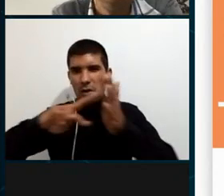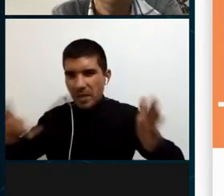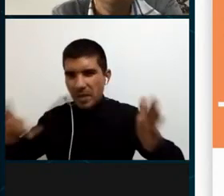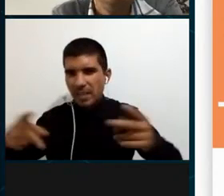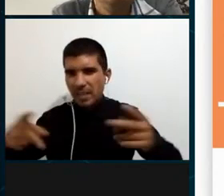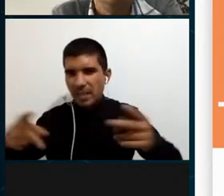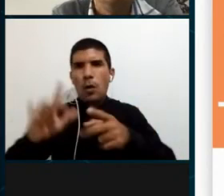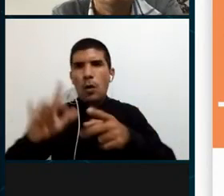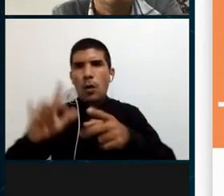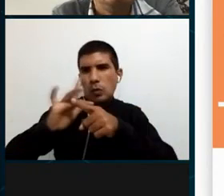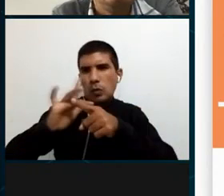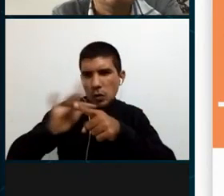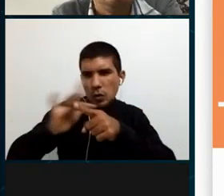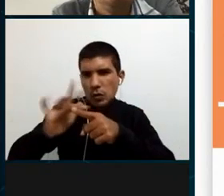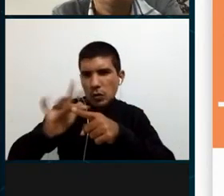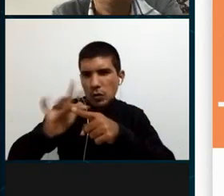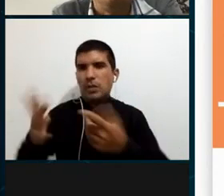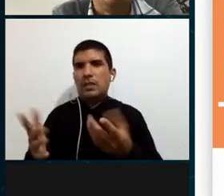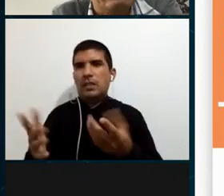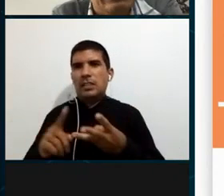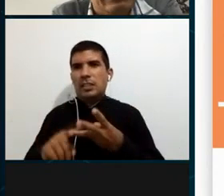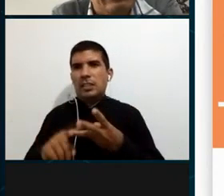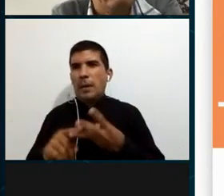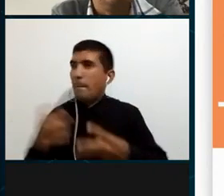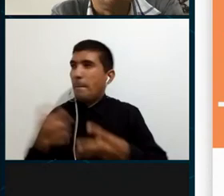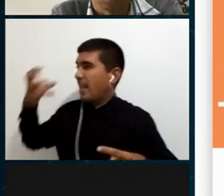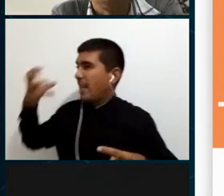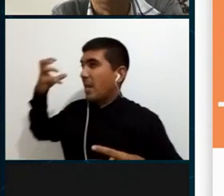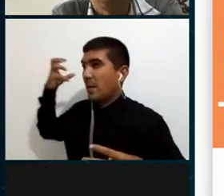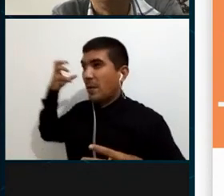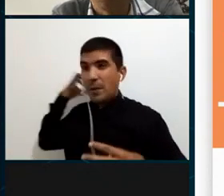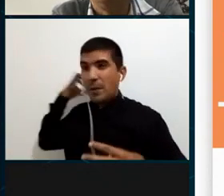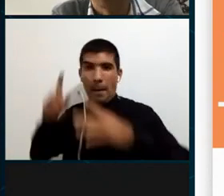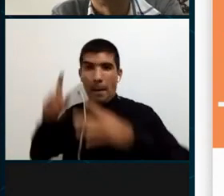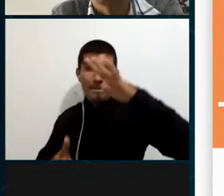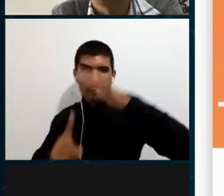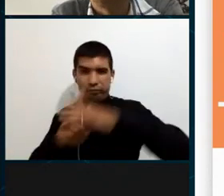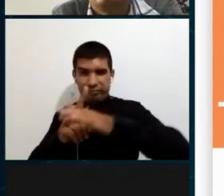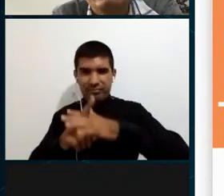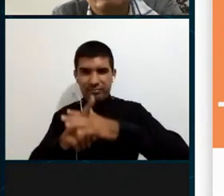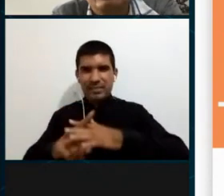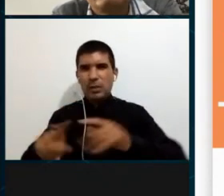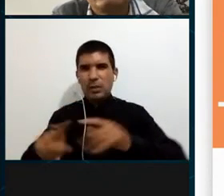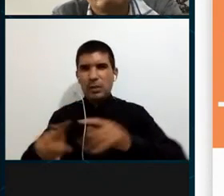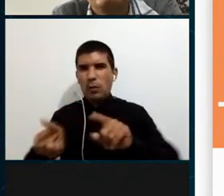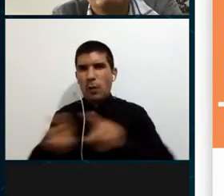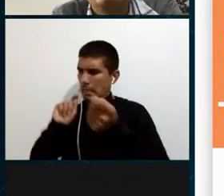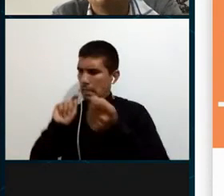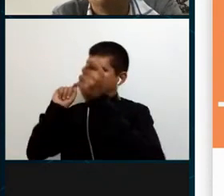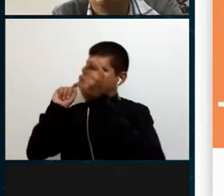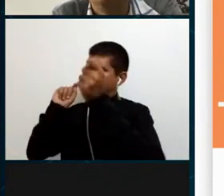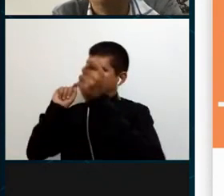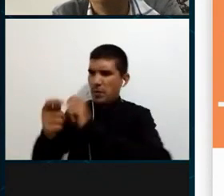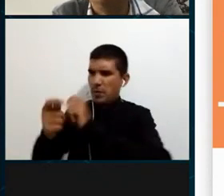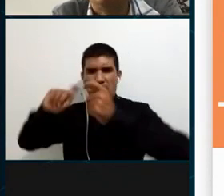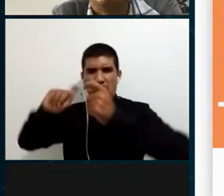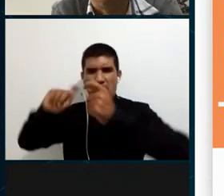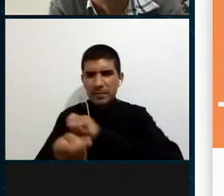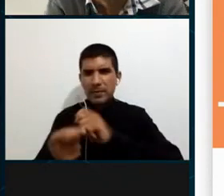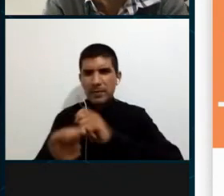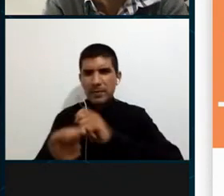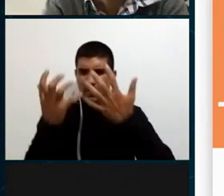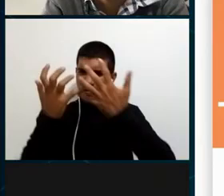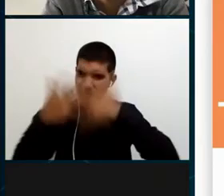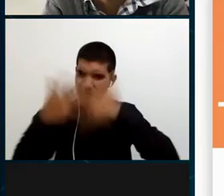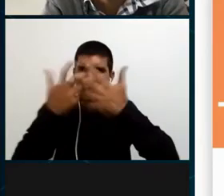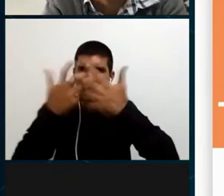industrial y yo diría que pese a que la gran literatura y gran parte del mercado está en cuarta revolución industrial, el